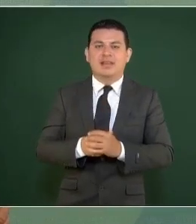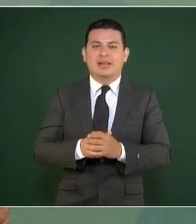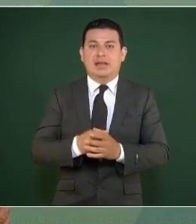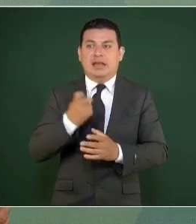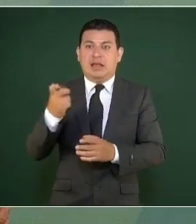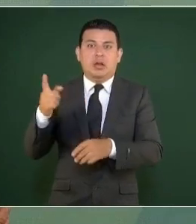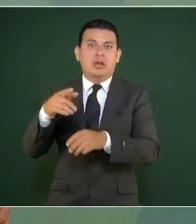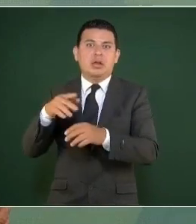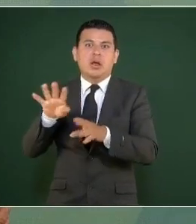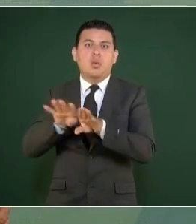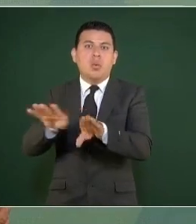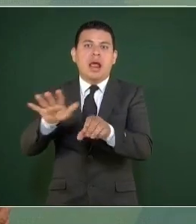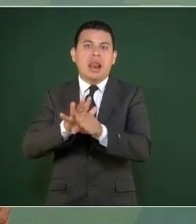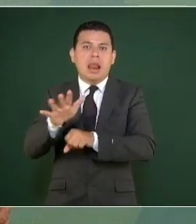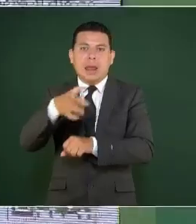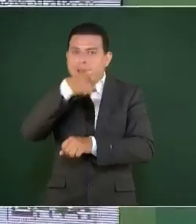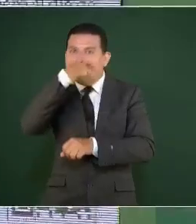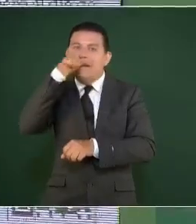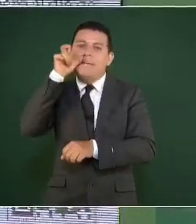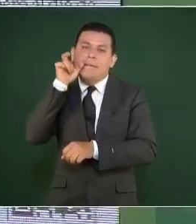del dinero.